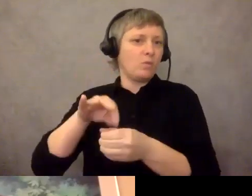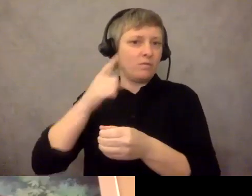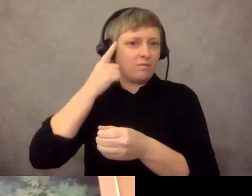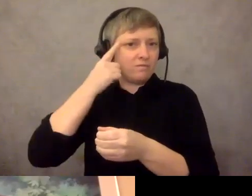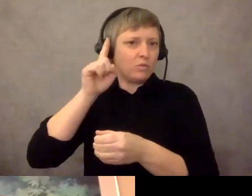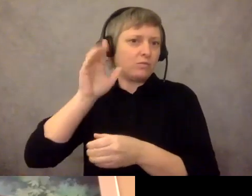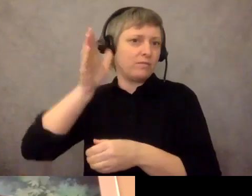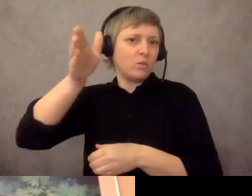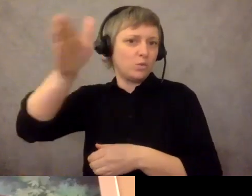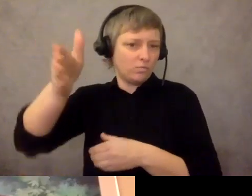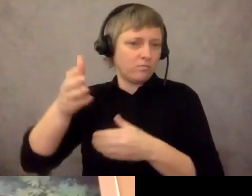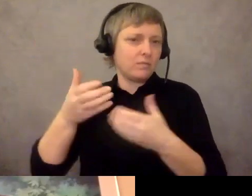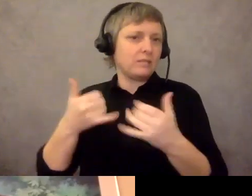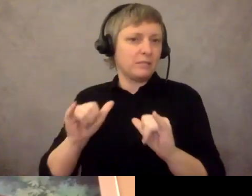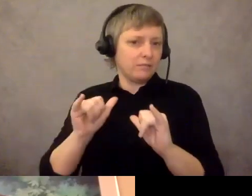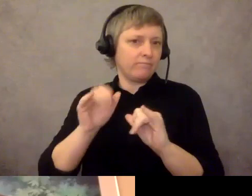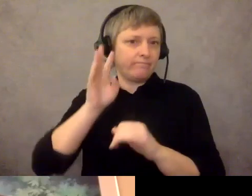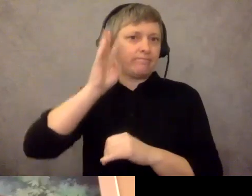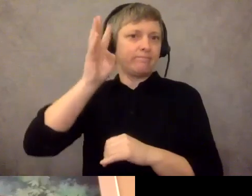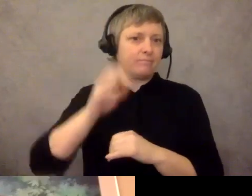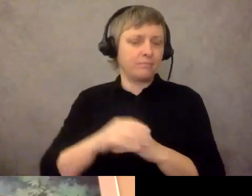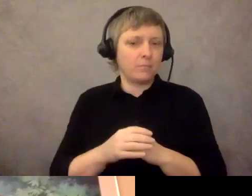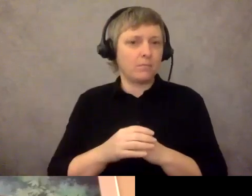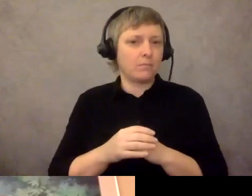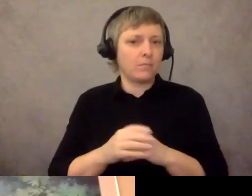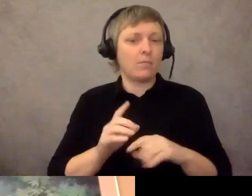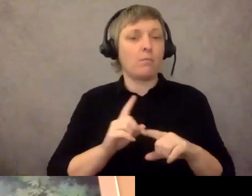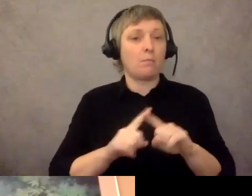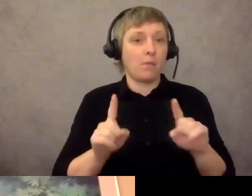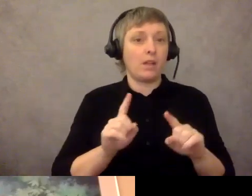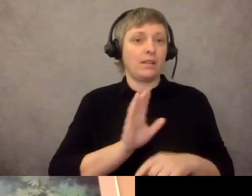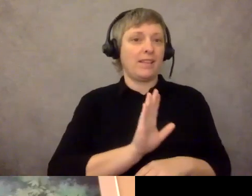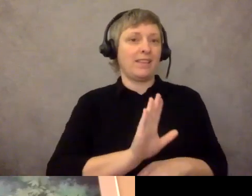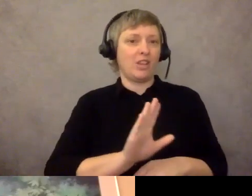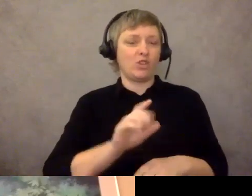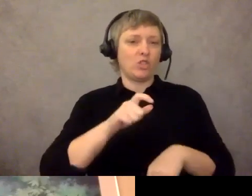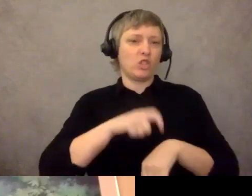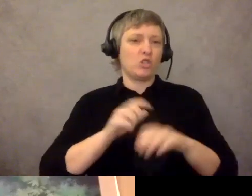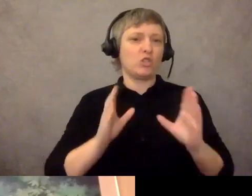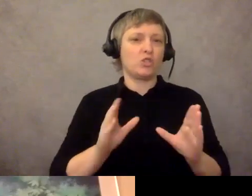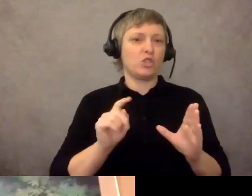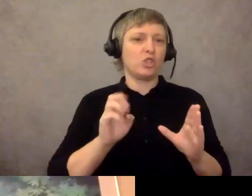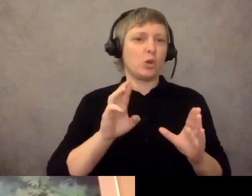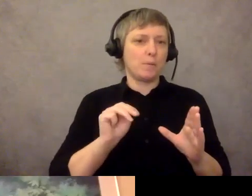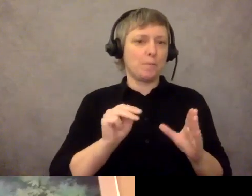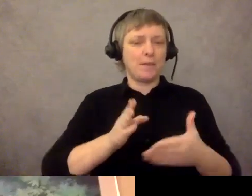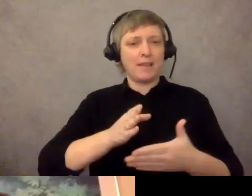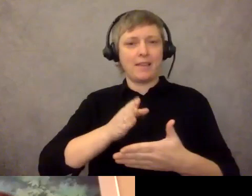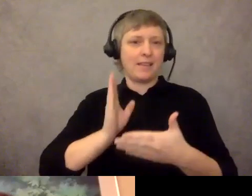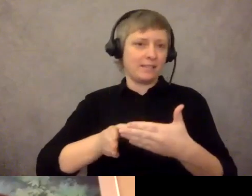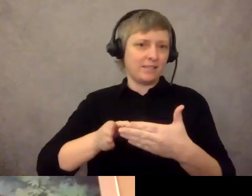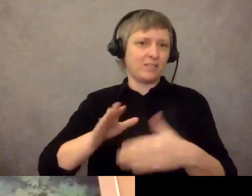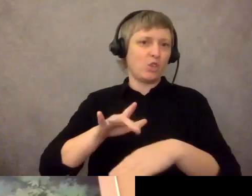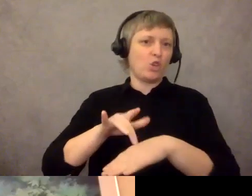en términos, a principios de diciembre este año, así que lo que está votando en